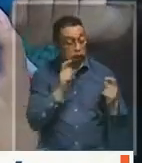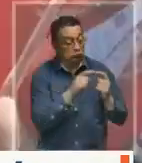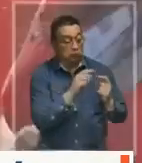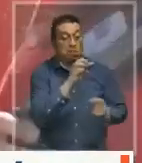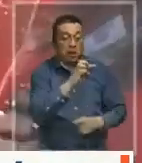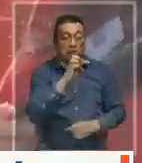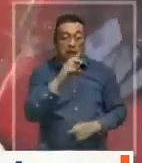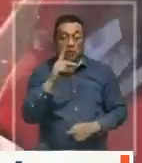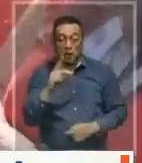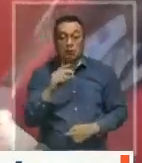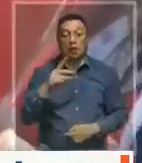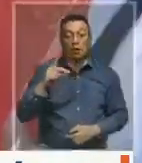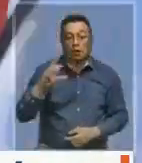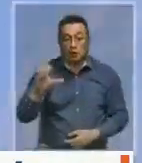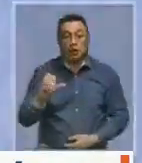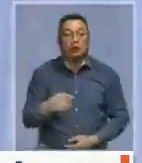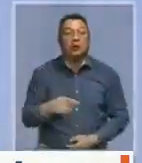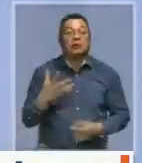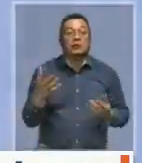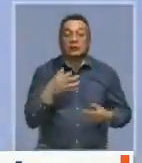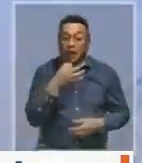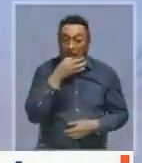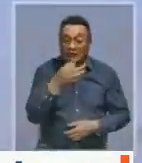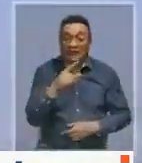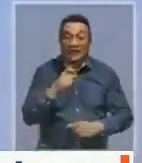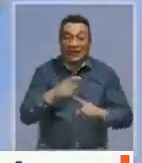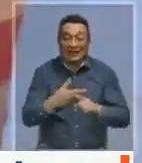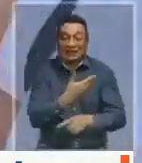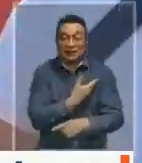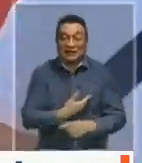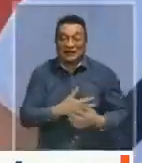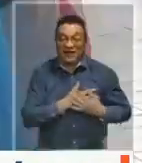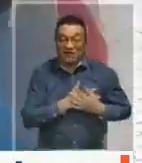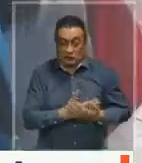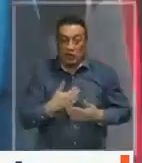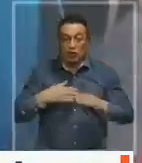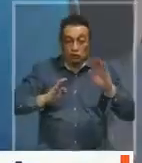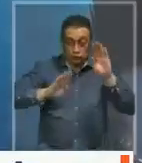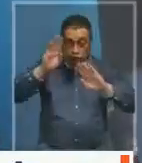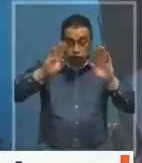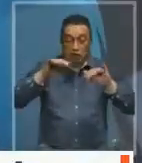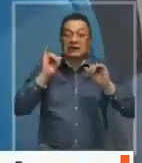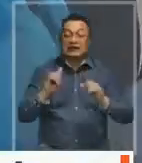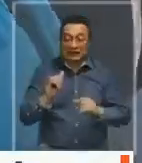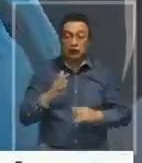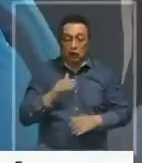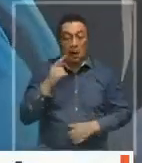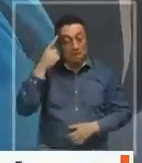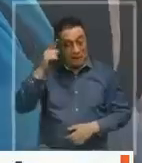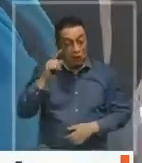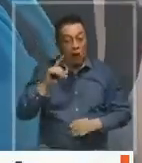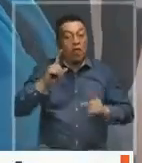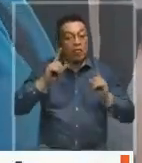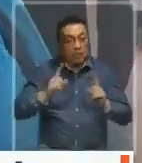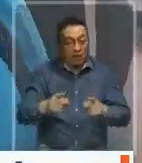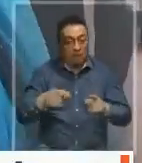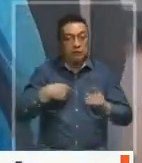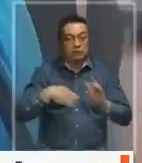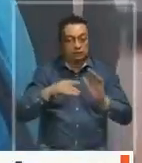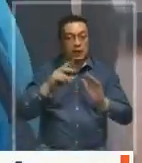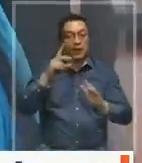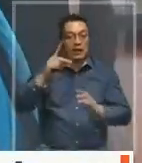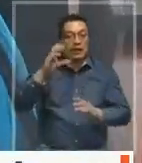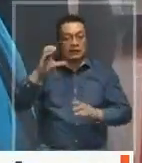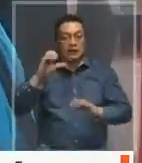con la DC. Y es que la condición de la expresidenta Michelle Bachelet para ser candidata es encabezar una lista desde la Democracia Cristiana al